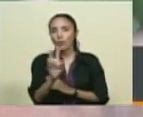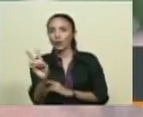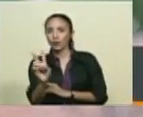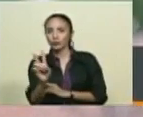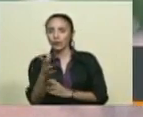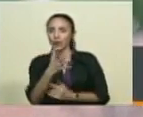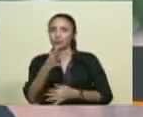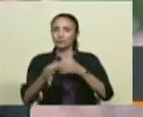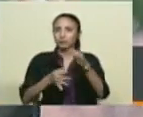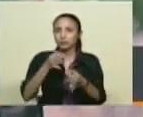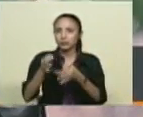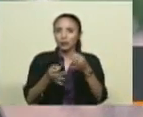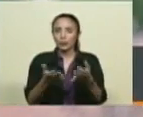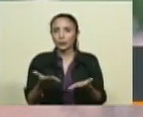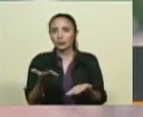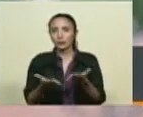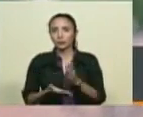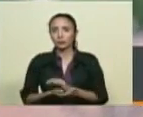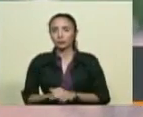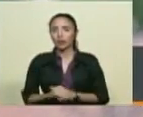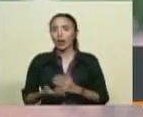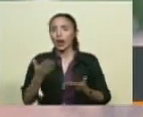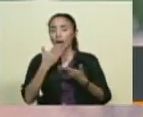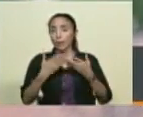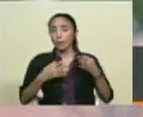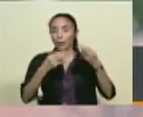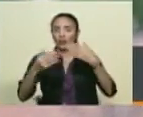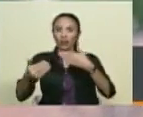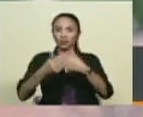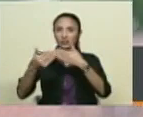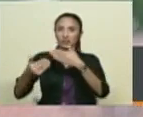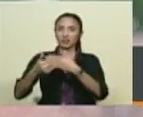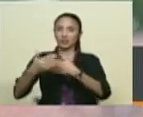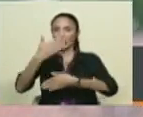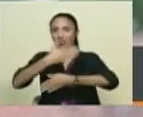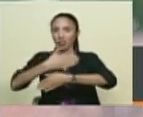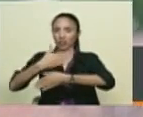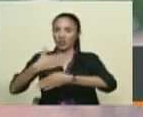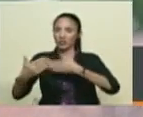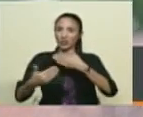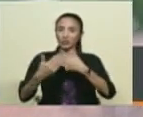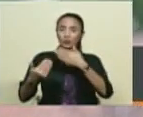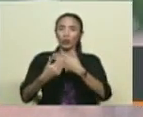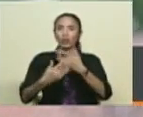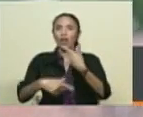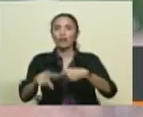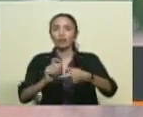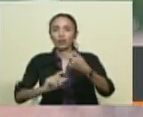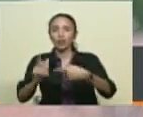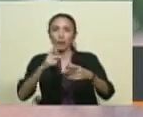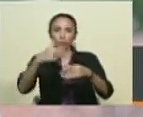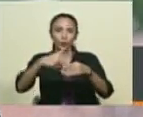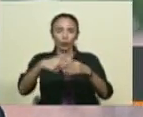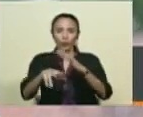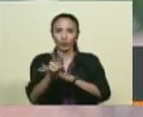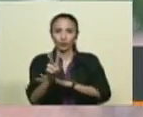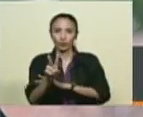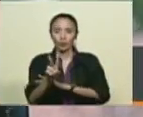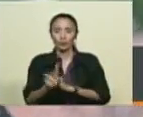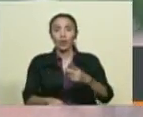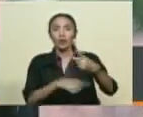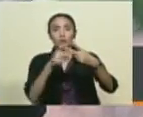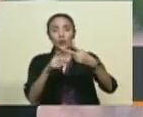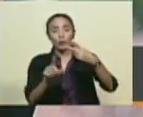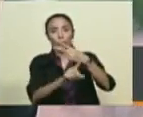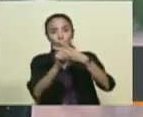en cuanto a una propuesta de sanciones a la comercialización de petróleo venezolano, y en segundo plano, si se había